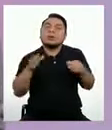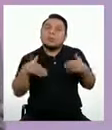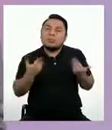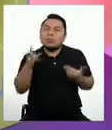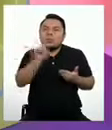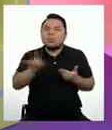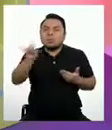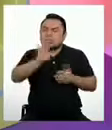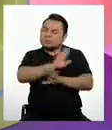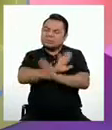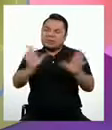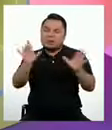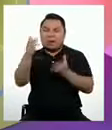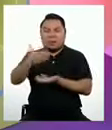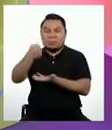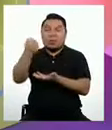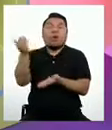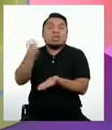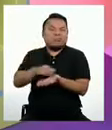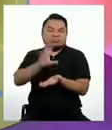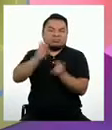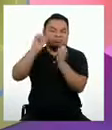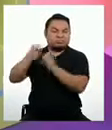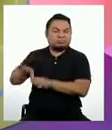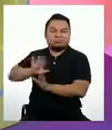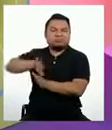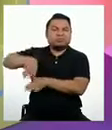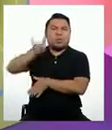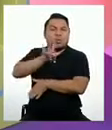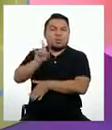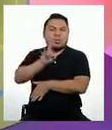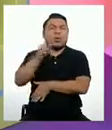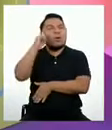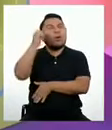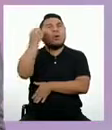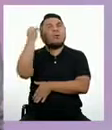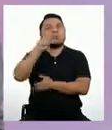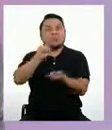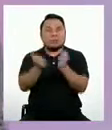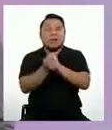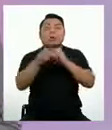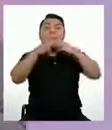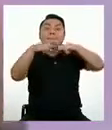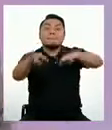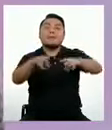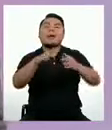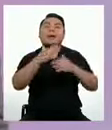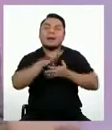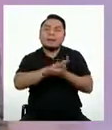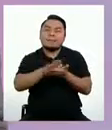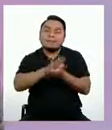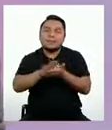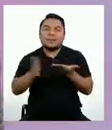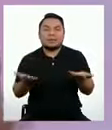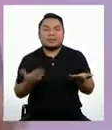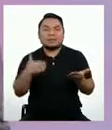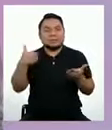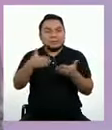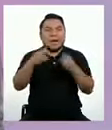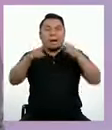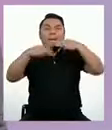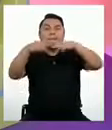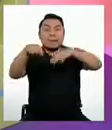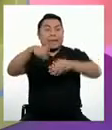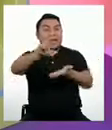dejar de utilizar y de esta manera ya no va a contaminar nuestras playas, sobre todo que vivimos muy cerquita del mar, aquí